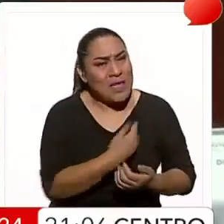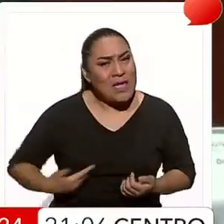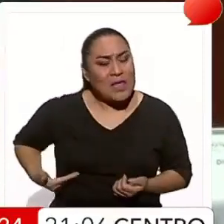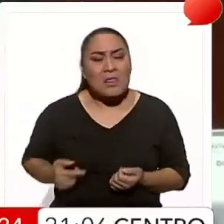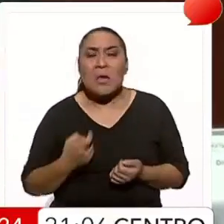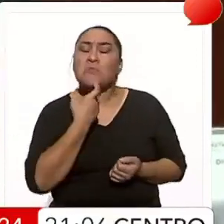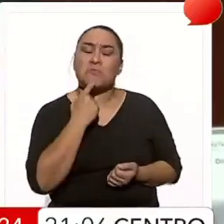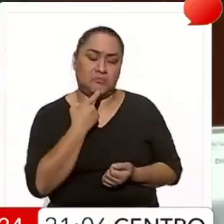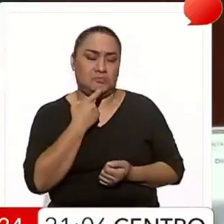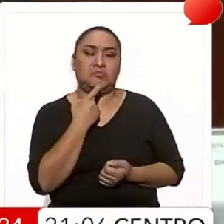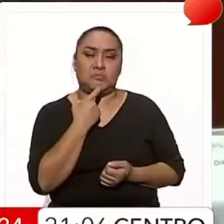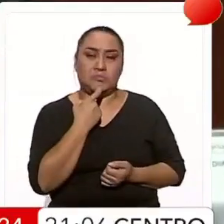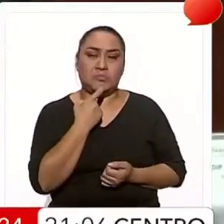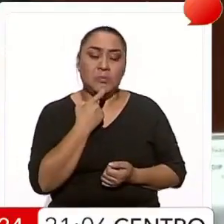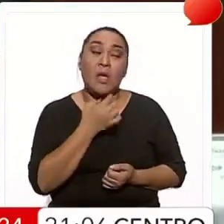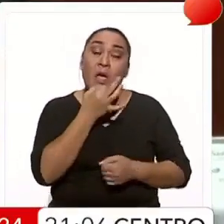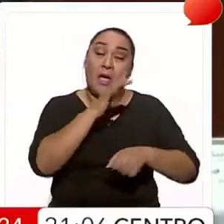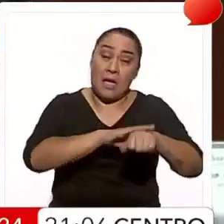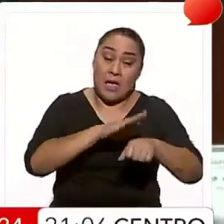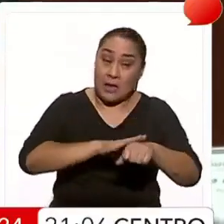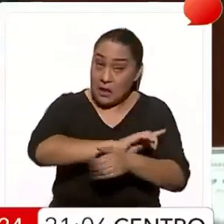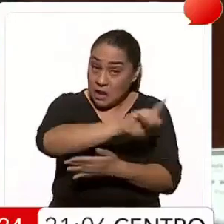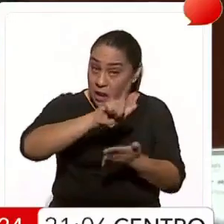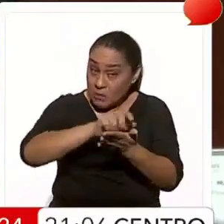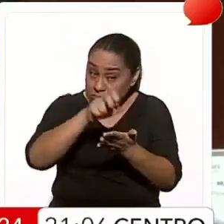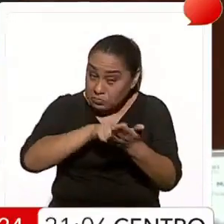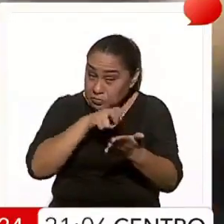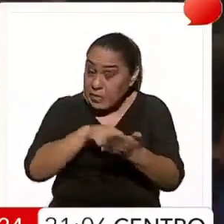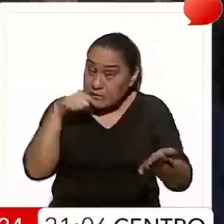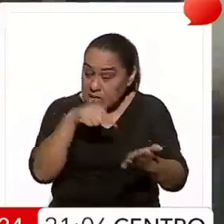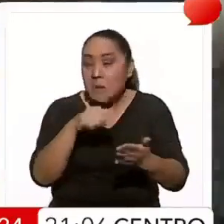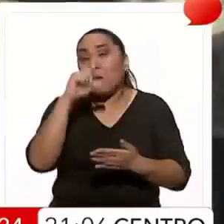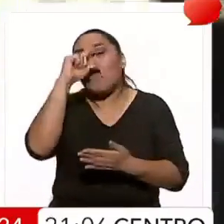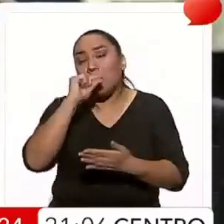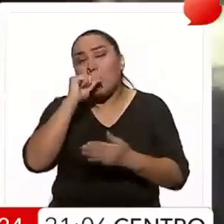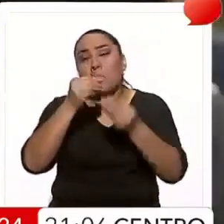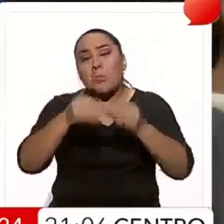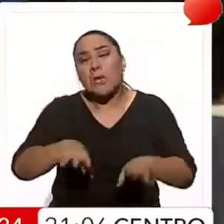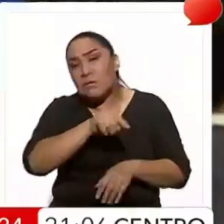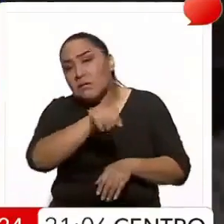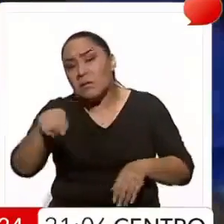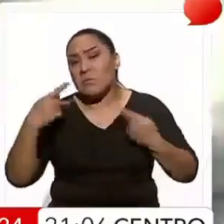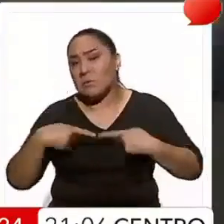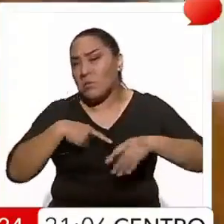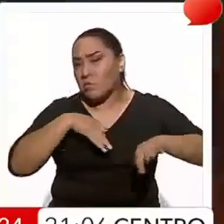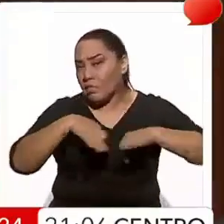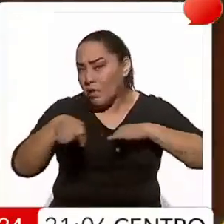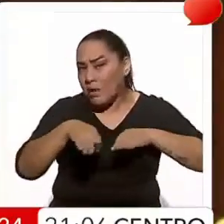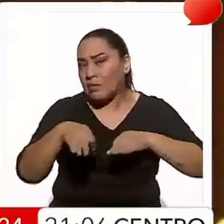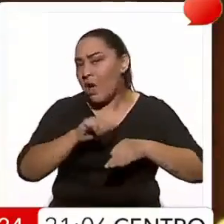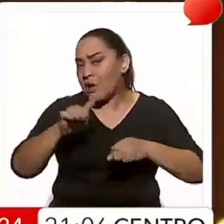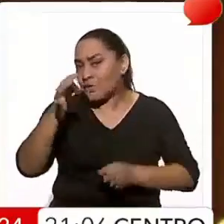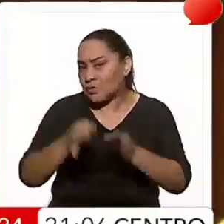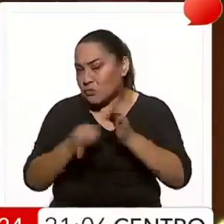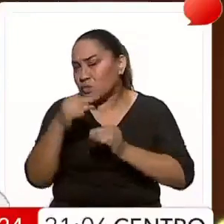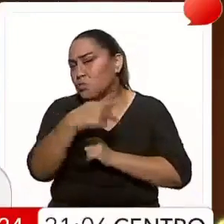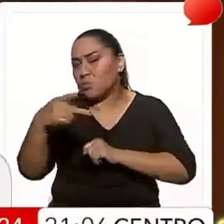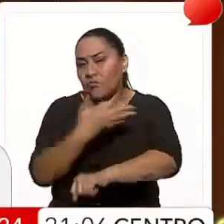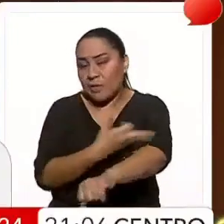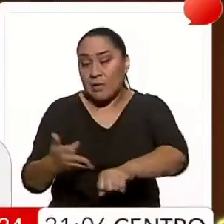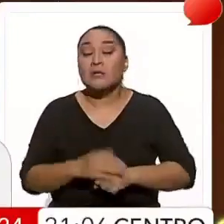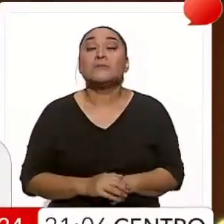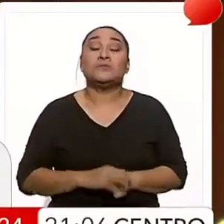López Obrador. Aseguró que la reforma afectaría a los trabajadores y sus familias. Cuando hablamos de